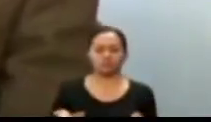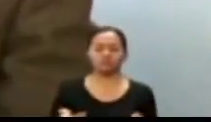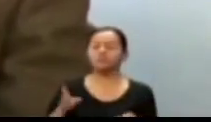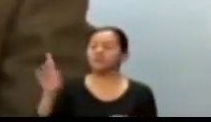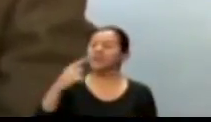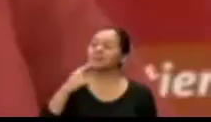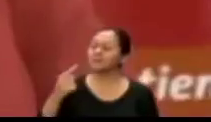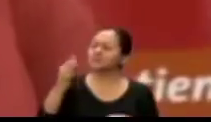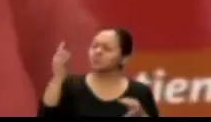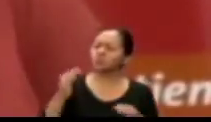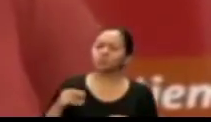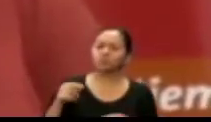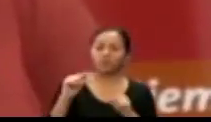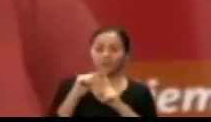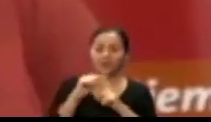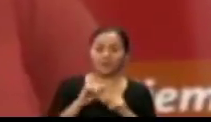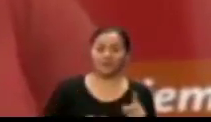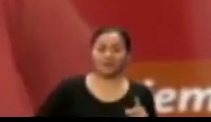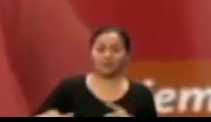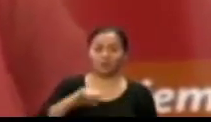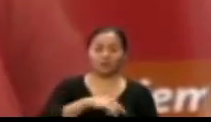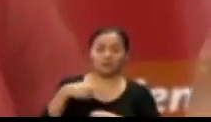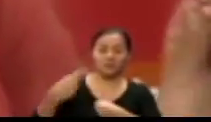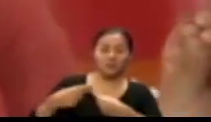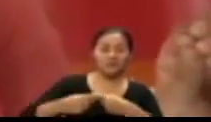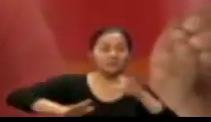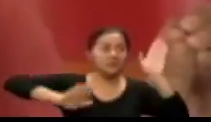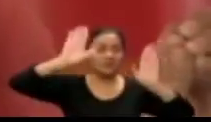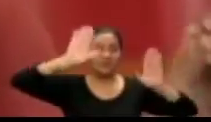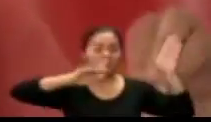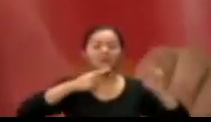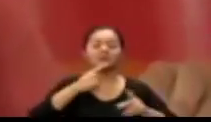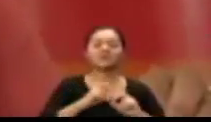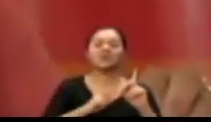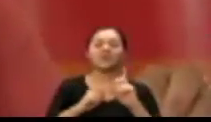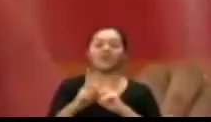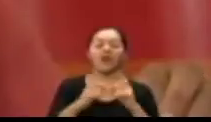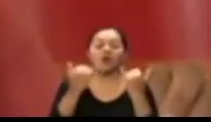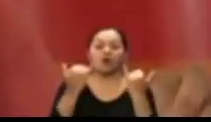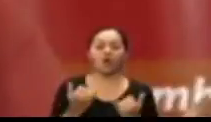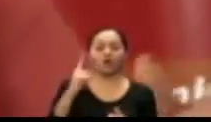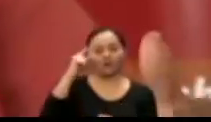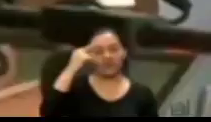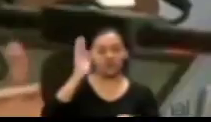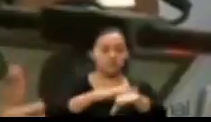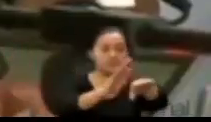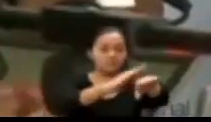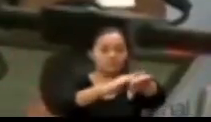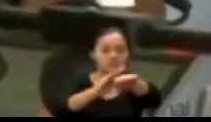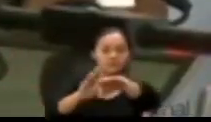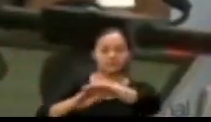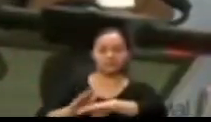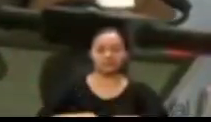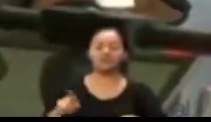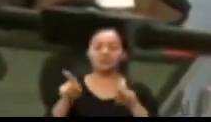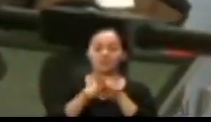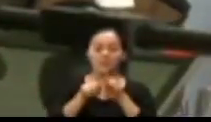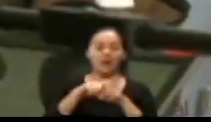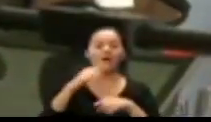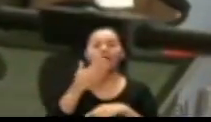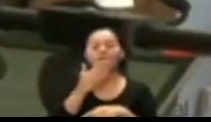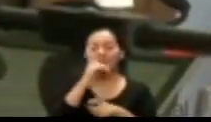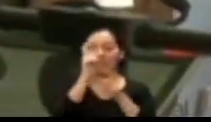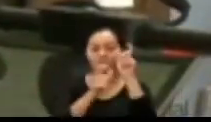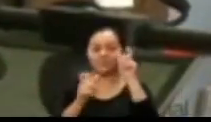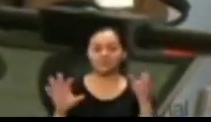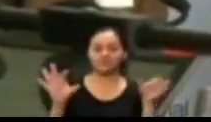que usted habla y la participativa, están también estos diálogos que hoy entabla el gobierno nacional frente a frente, cara a cara con los